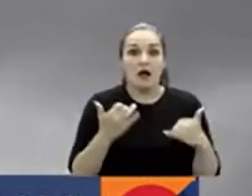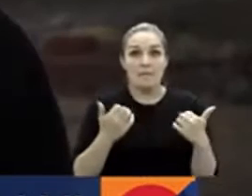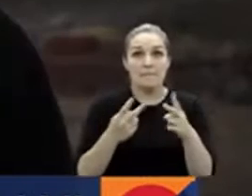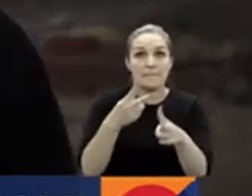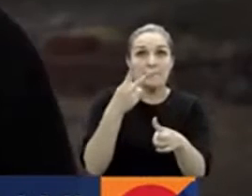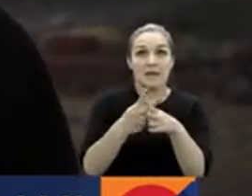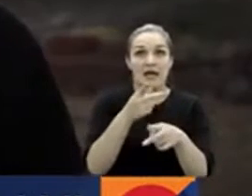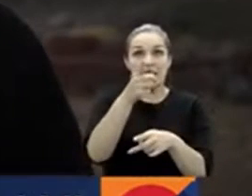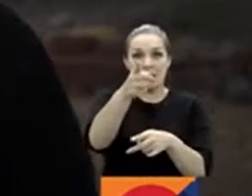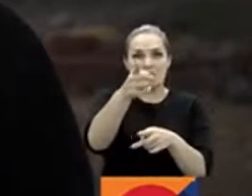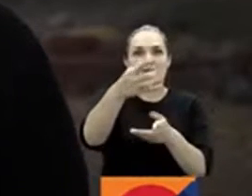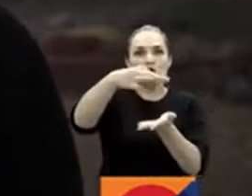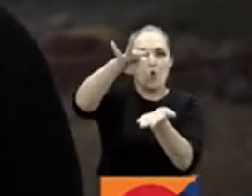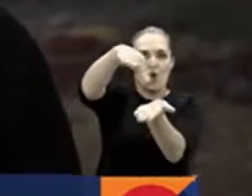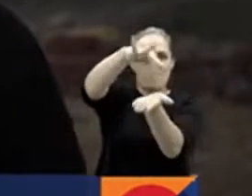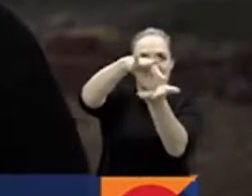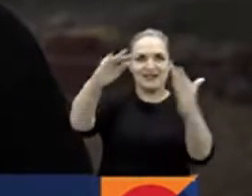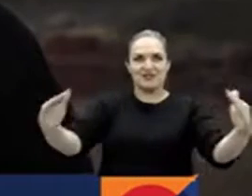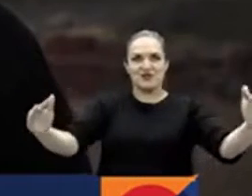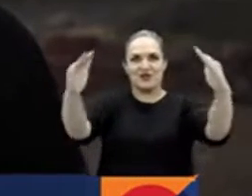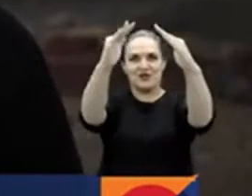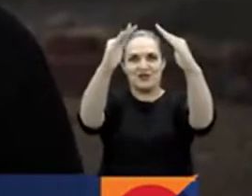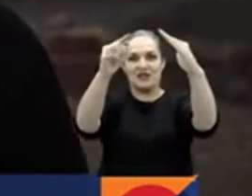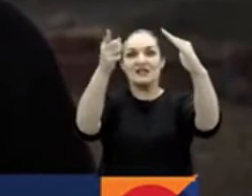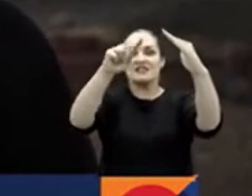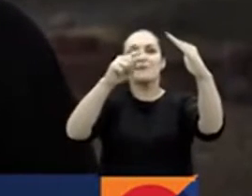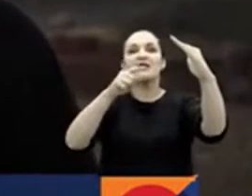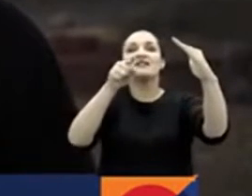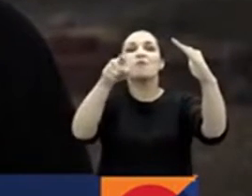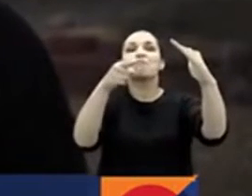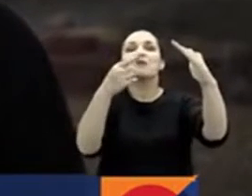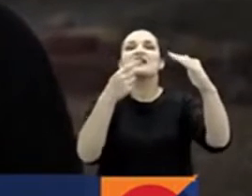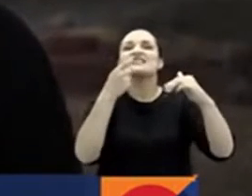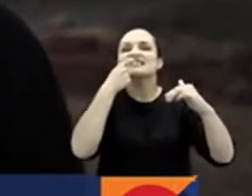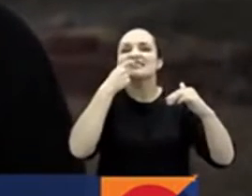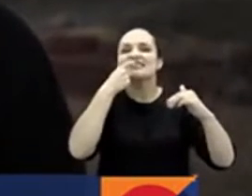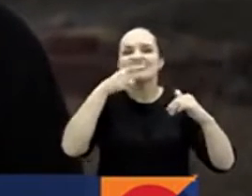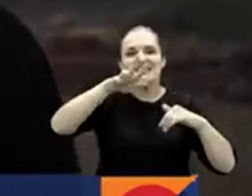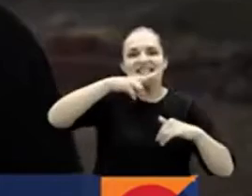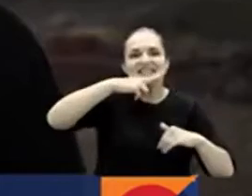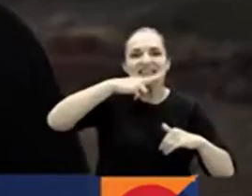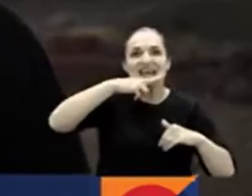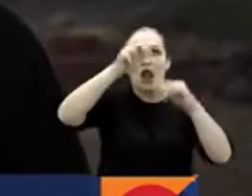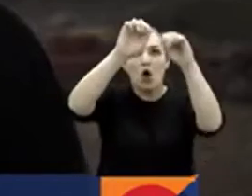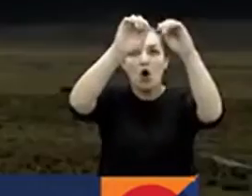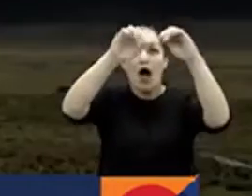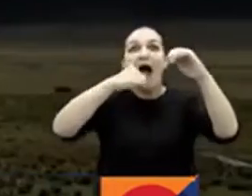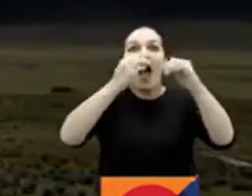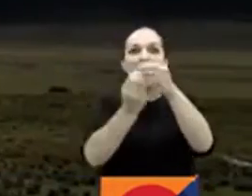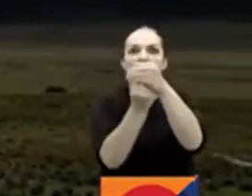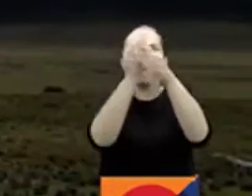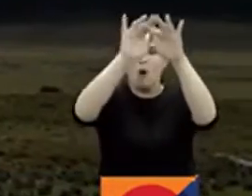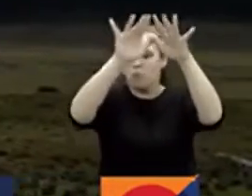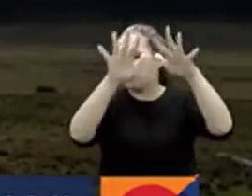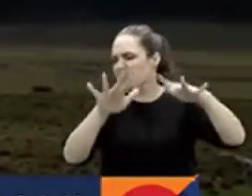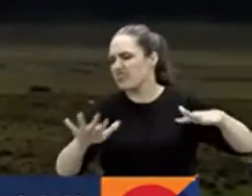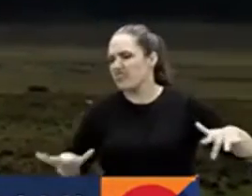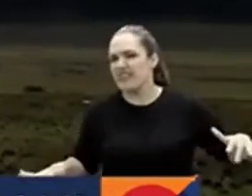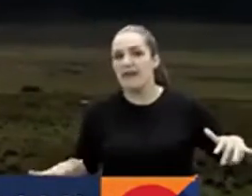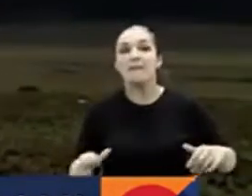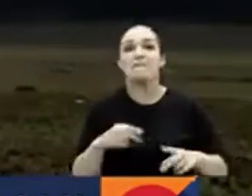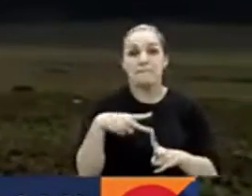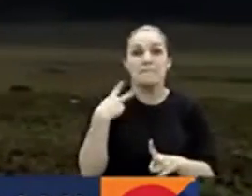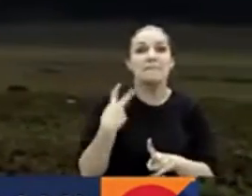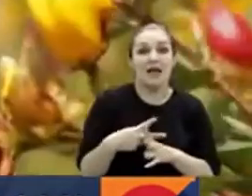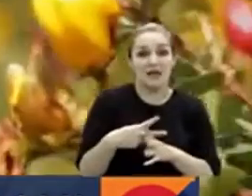su ubicación geográfica y por el casquete glaciar que tiene, es quizás el volcán más peligroso del país y uno de los más